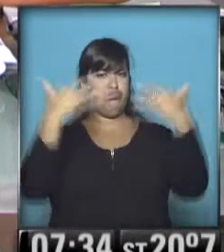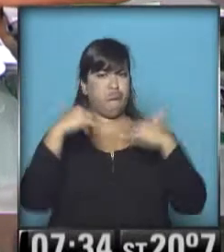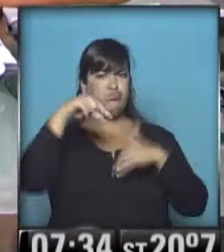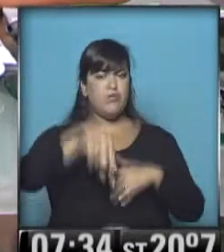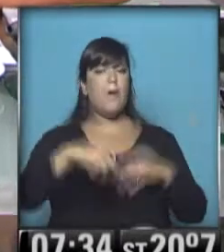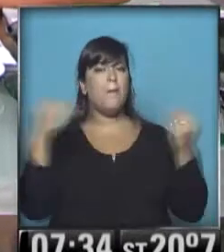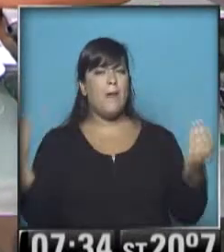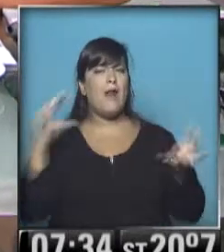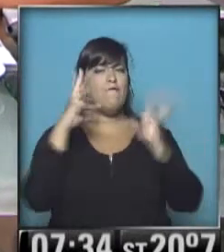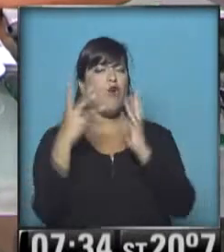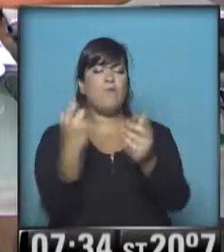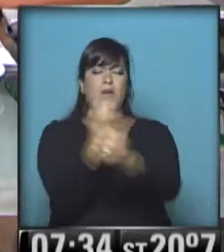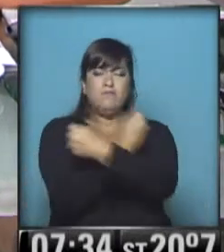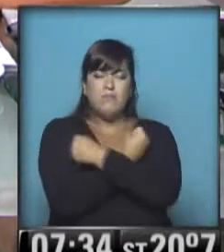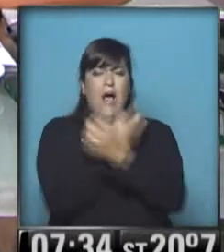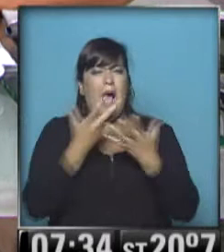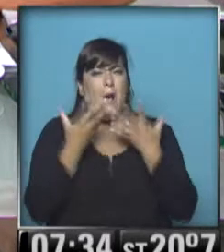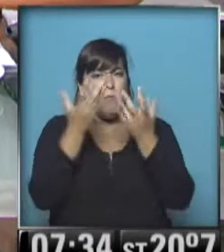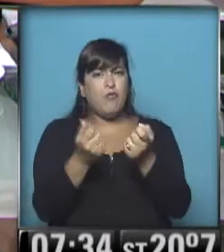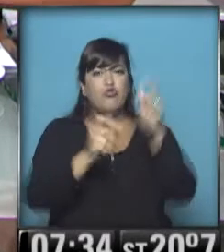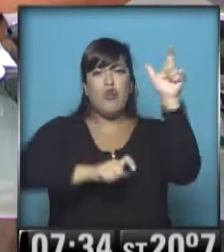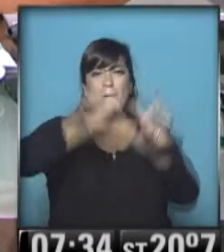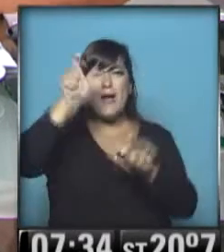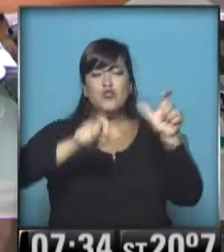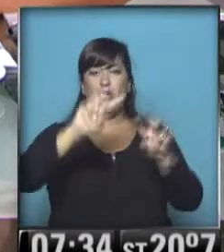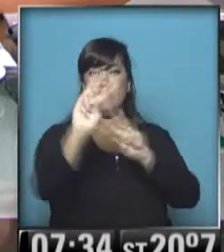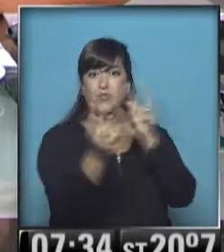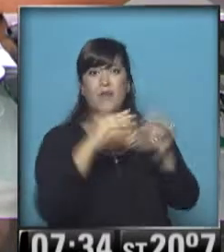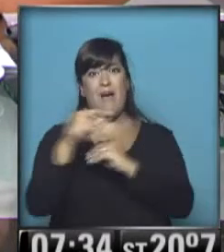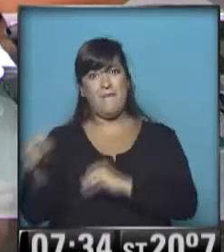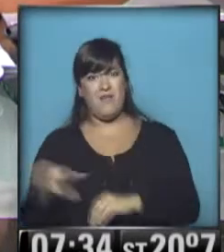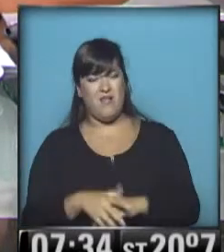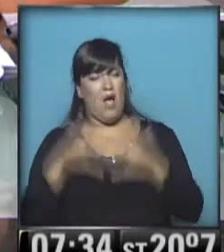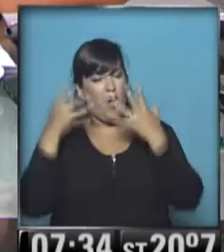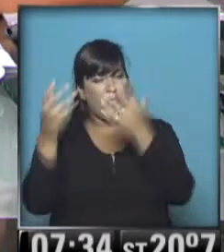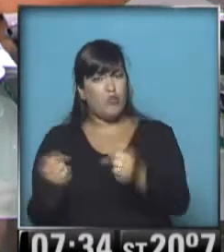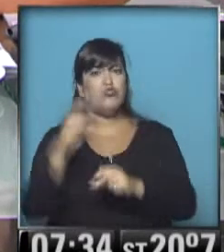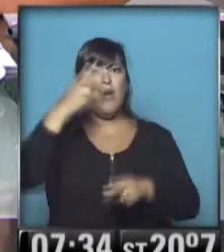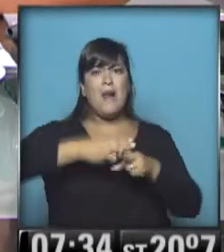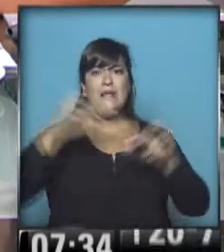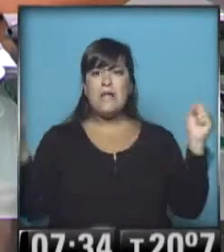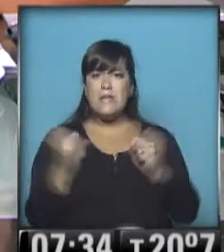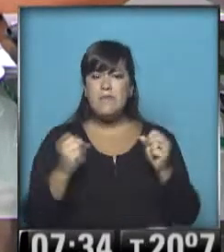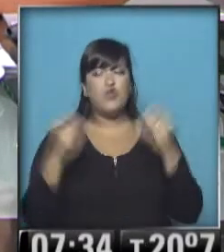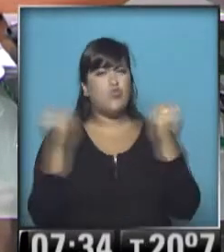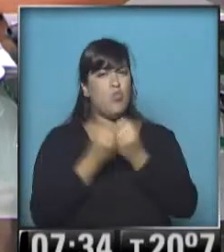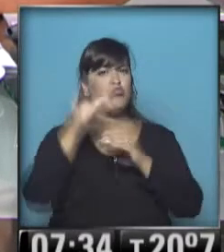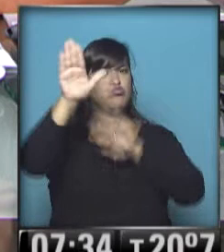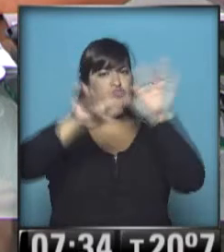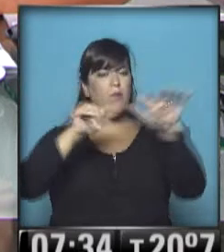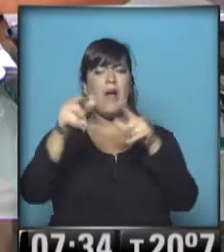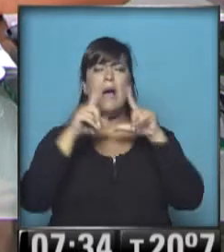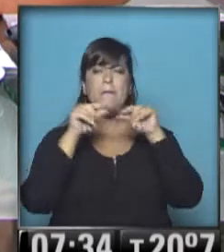para abrazar a todos los familiares de quienes fallecieron hace 3 años. En Plaza de Mayo, una importante convocatoria, un encendido